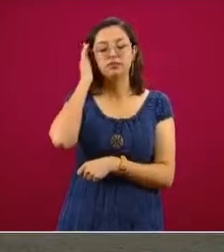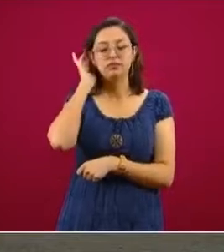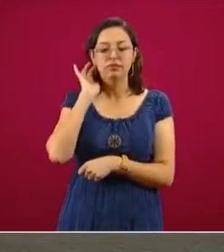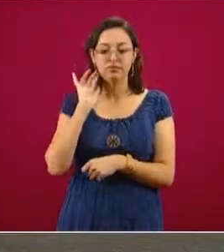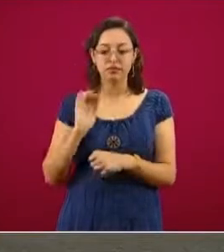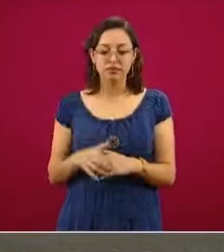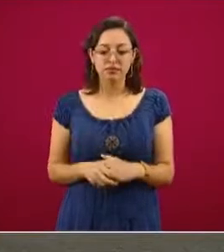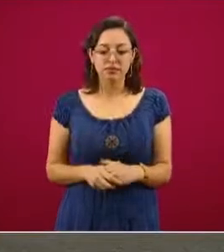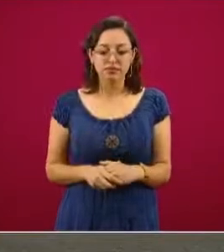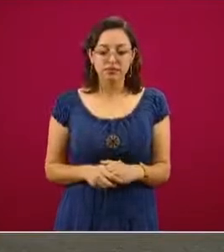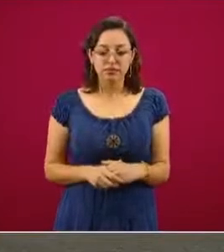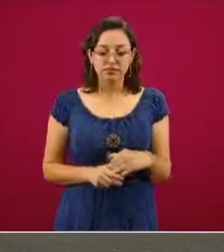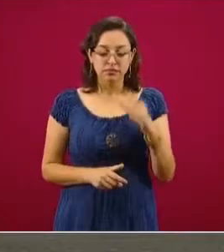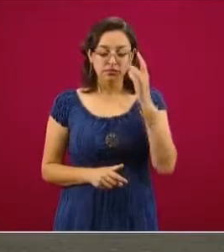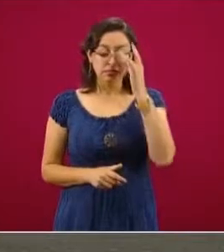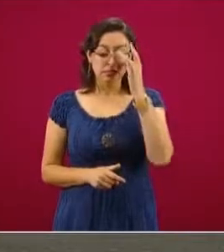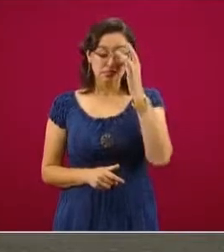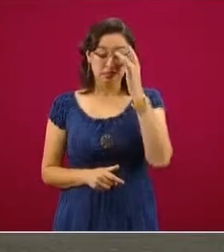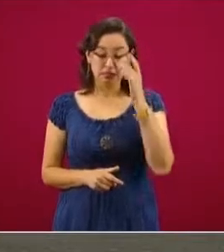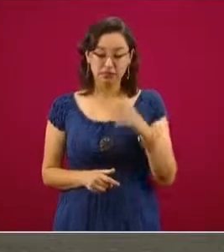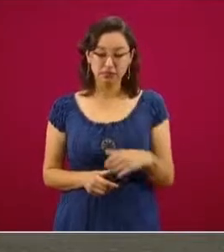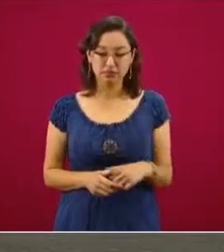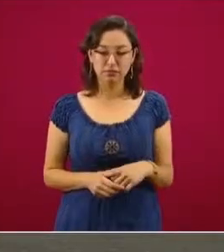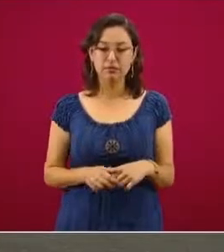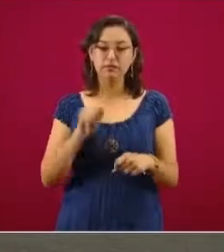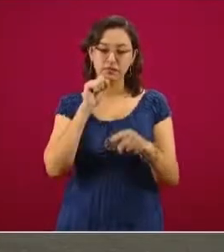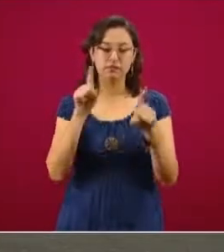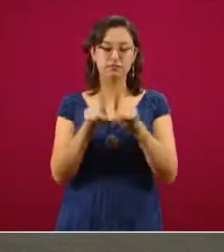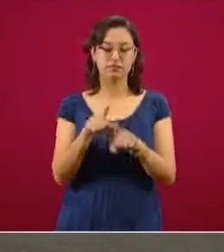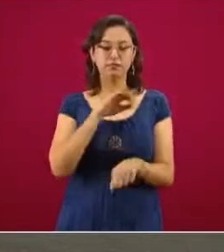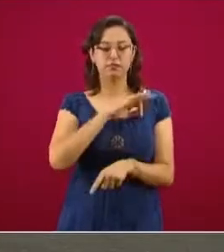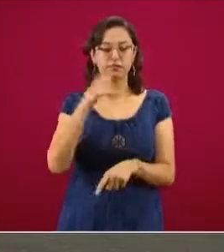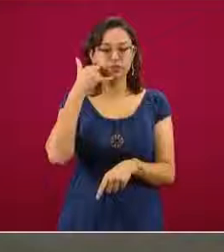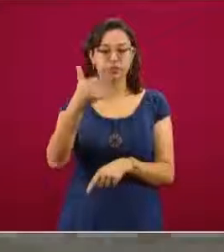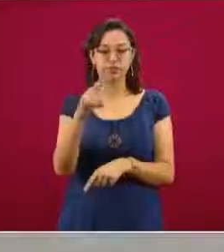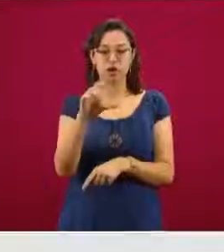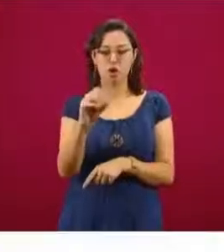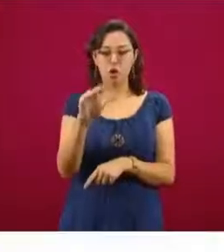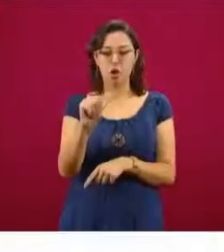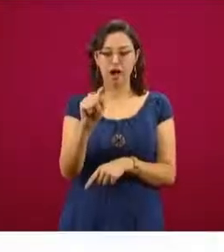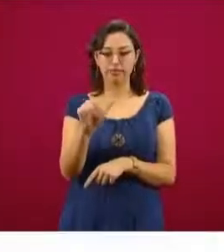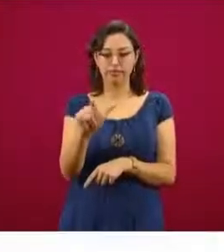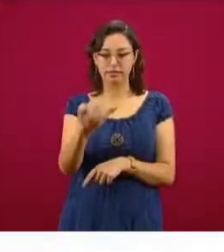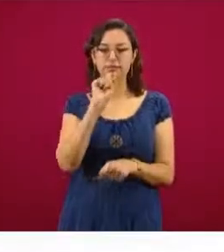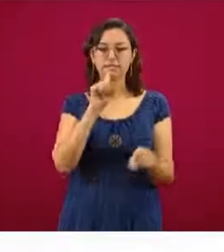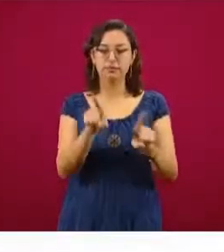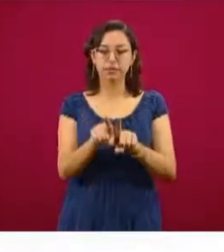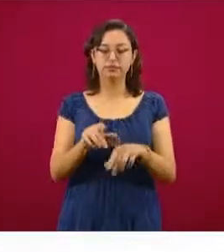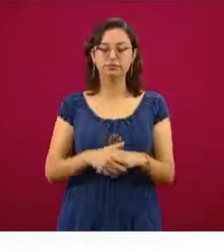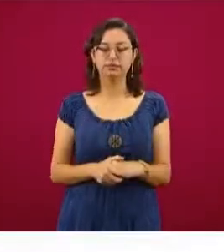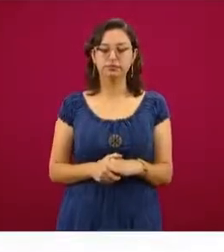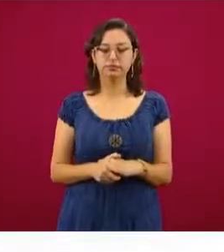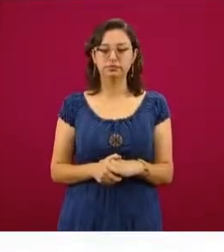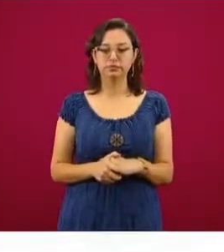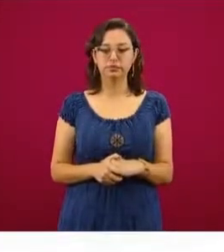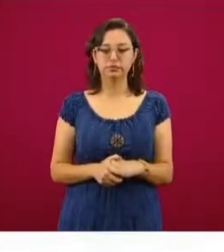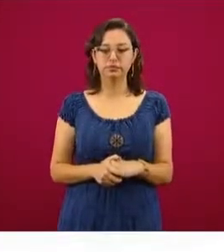Este sistema también se puede hacer a través de Locatel. La que sigue.